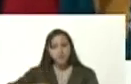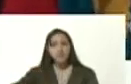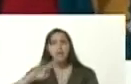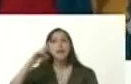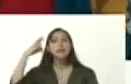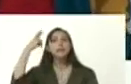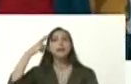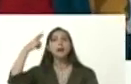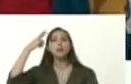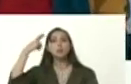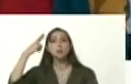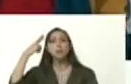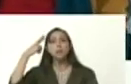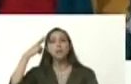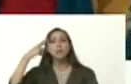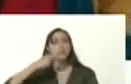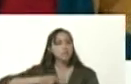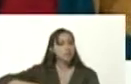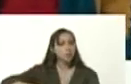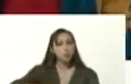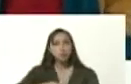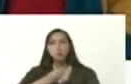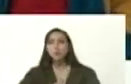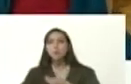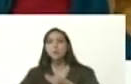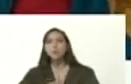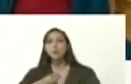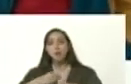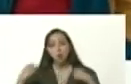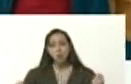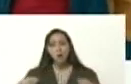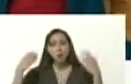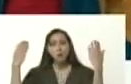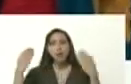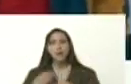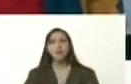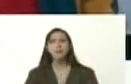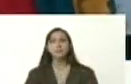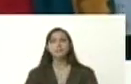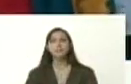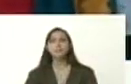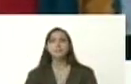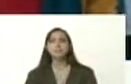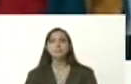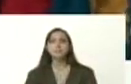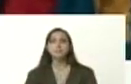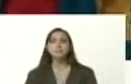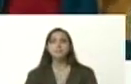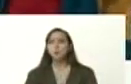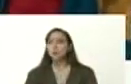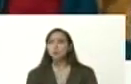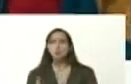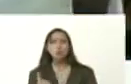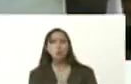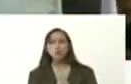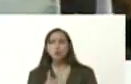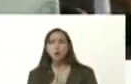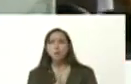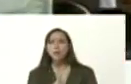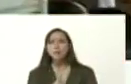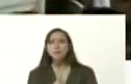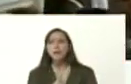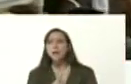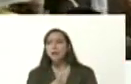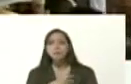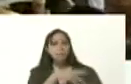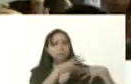las razones que nos mueven a una jornada de este tipo. No es una jornada por hacer bulla. Es una jornada